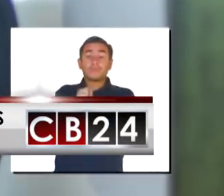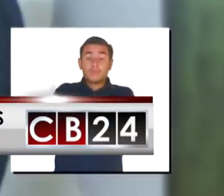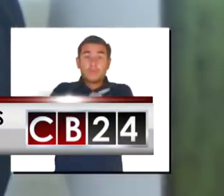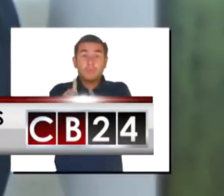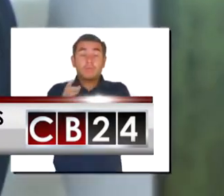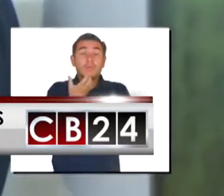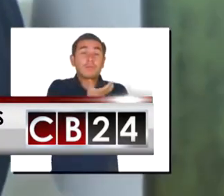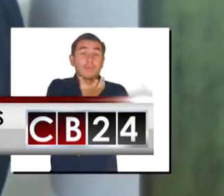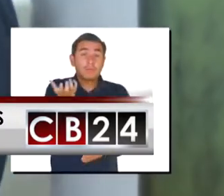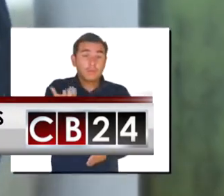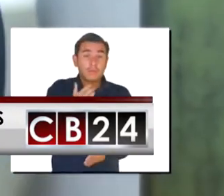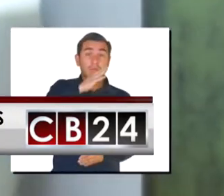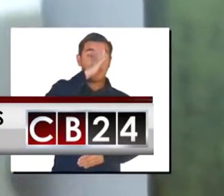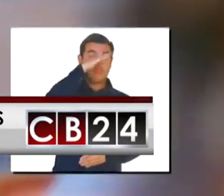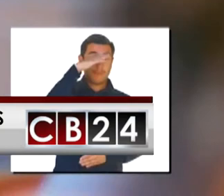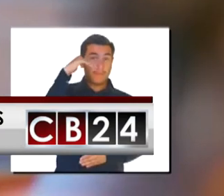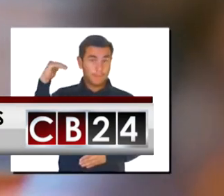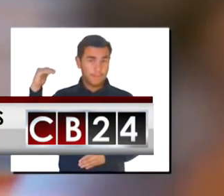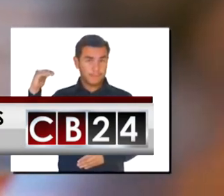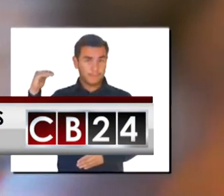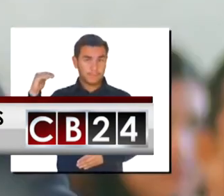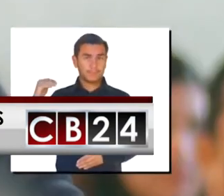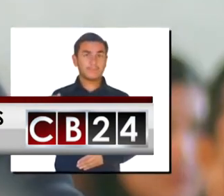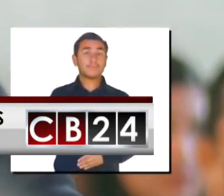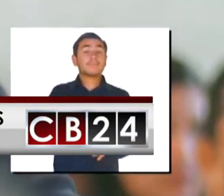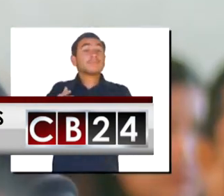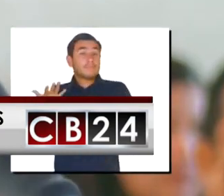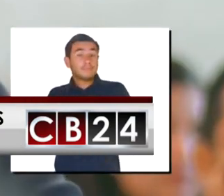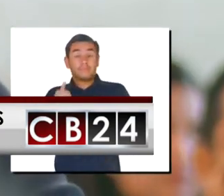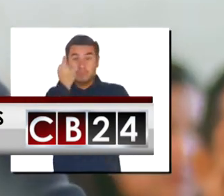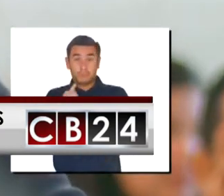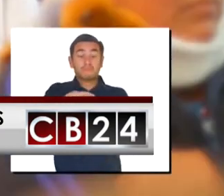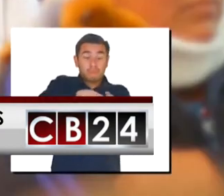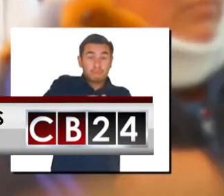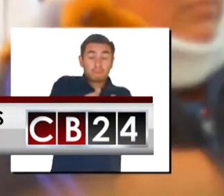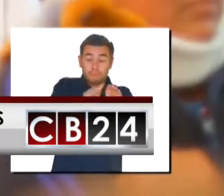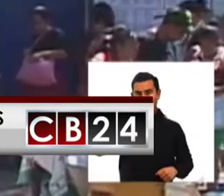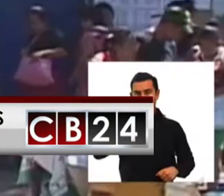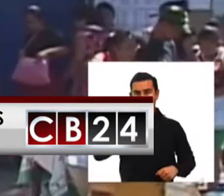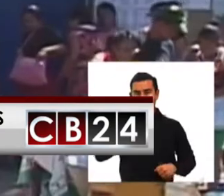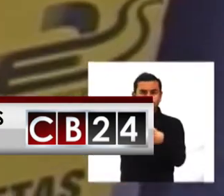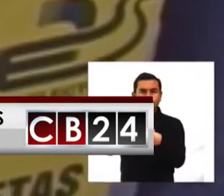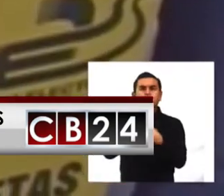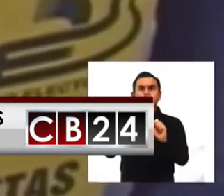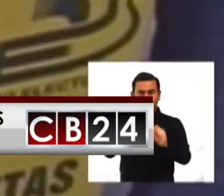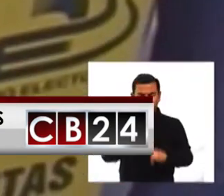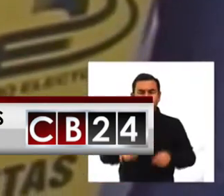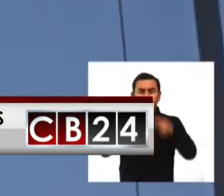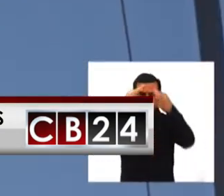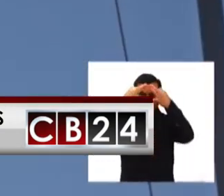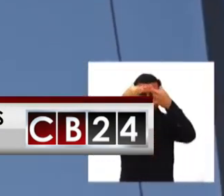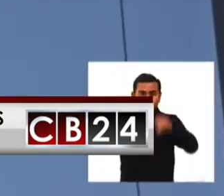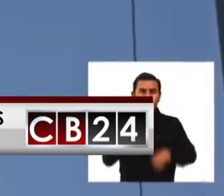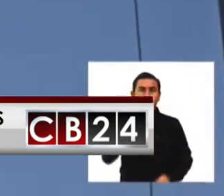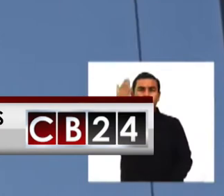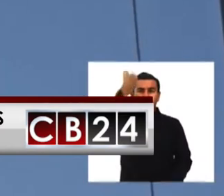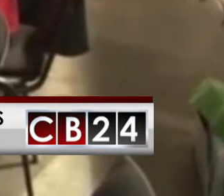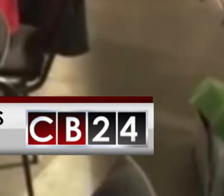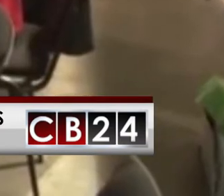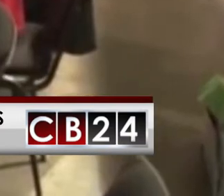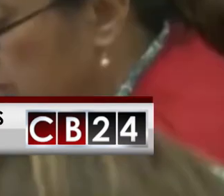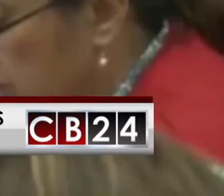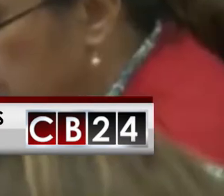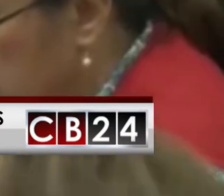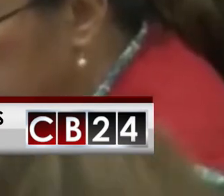seguridad para evitar el ingreso de armas. Los vehículos que se acerquen también a los centros de votación serán registrados para evitar